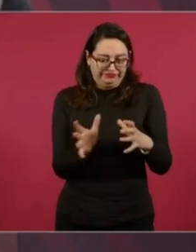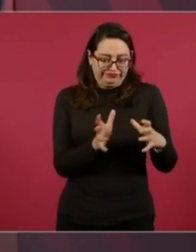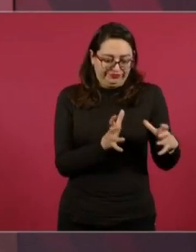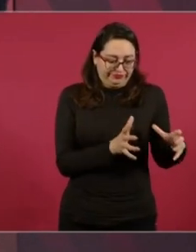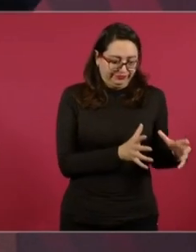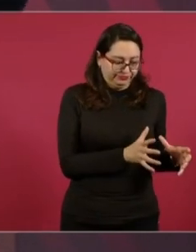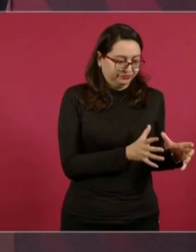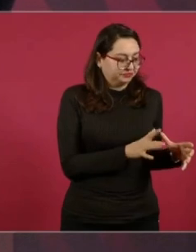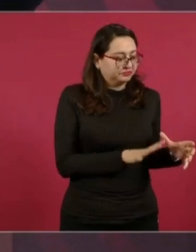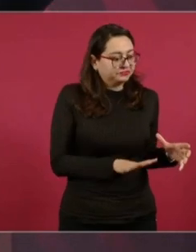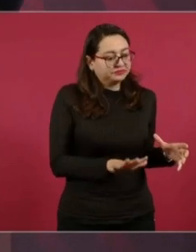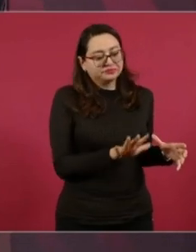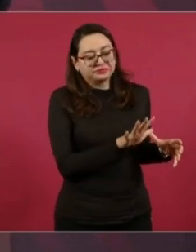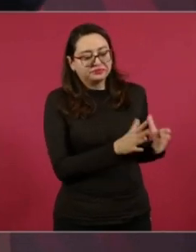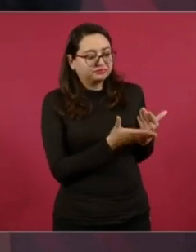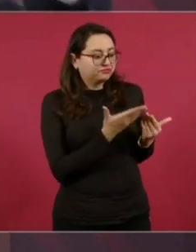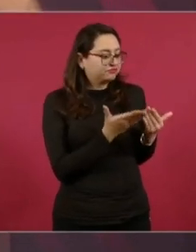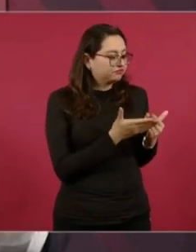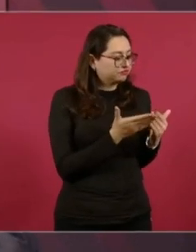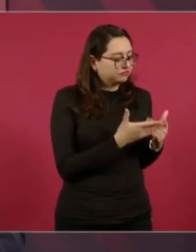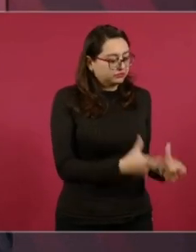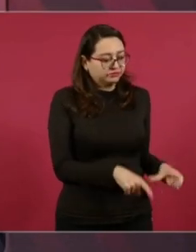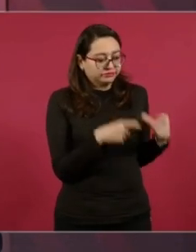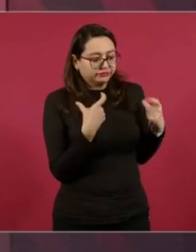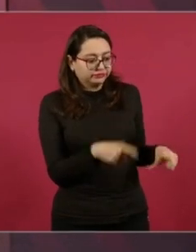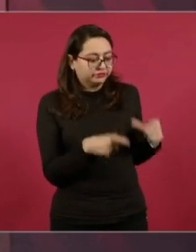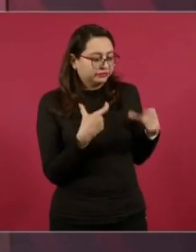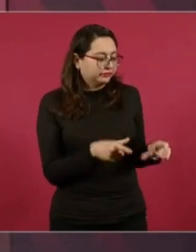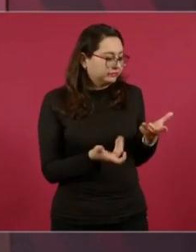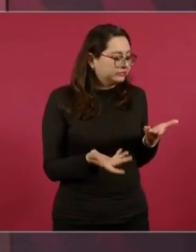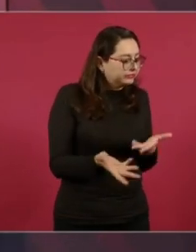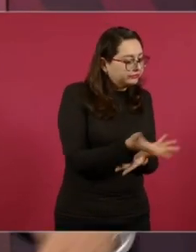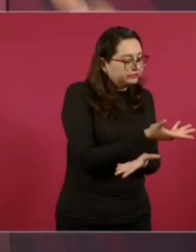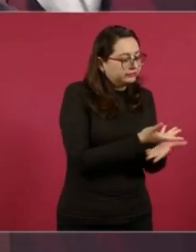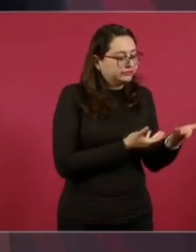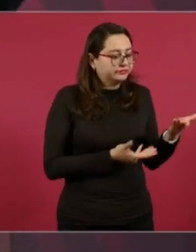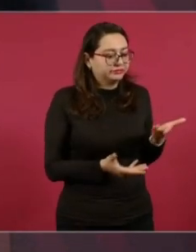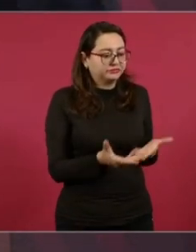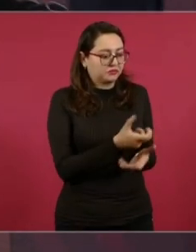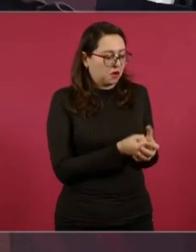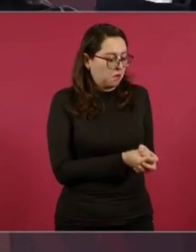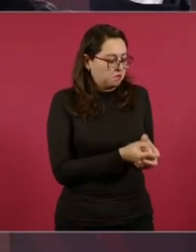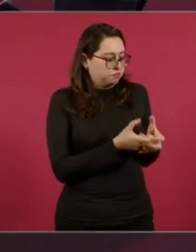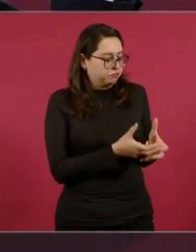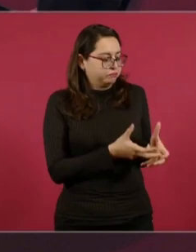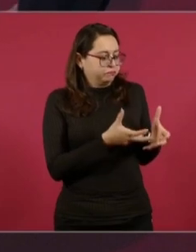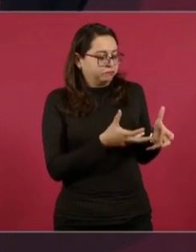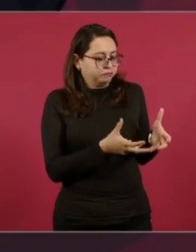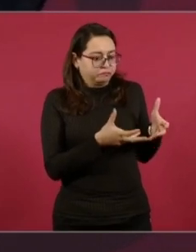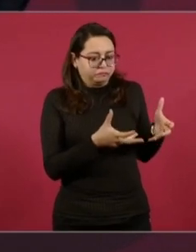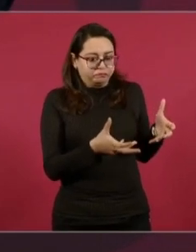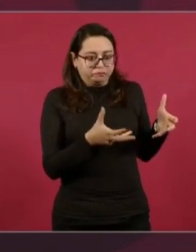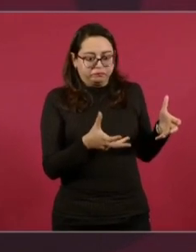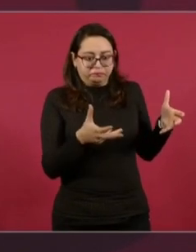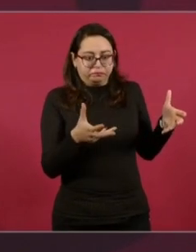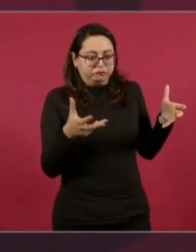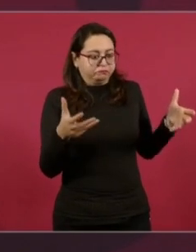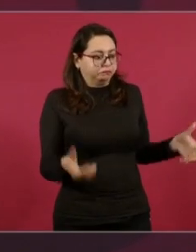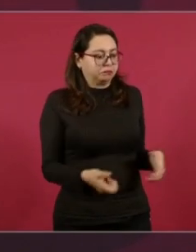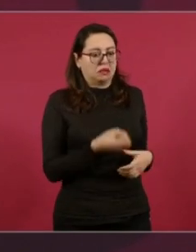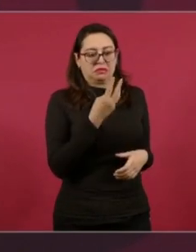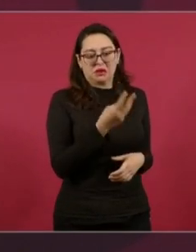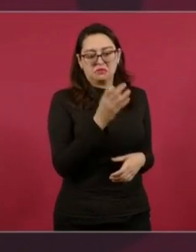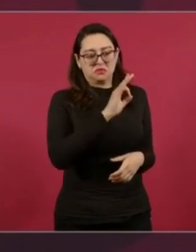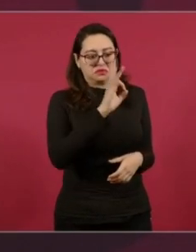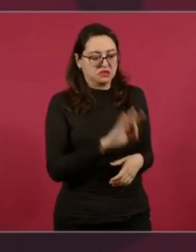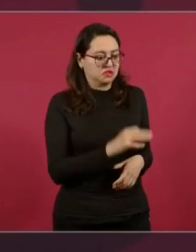la riqueza en una minoría. Se puede crecer al 3, al